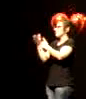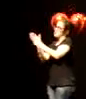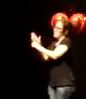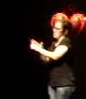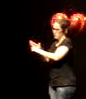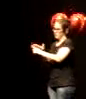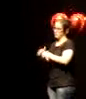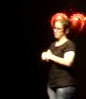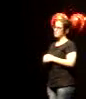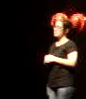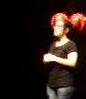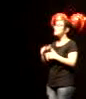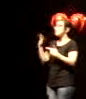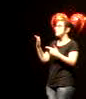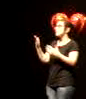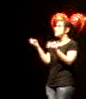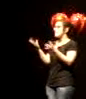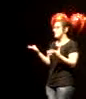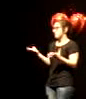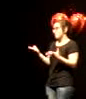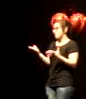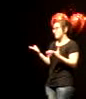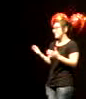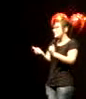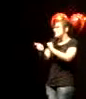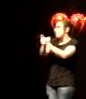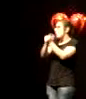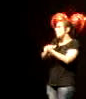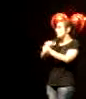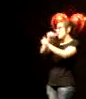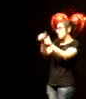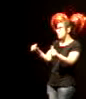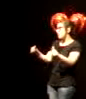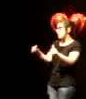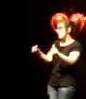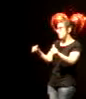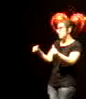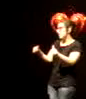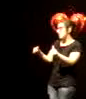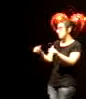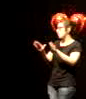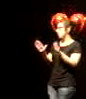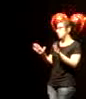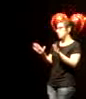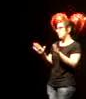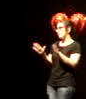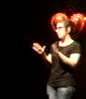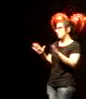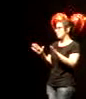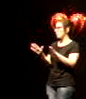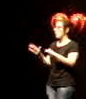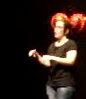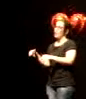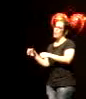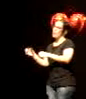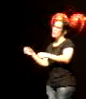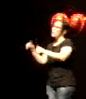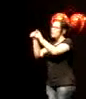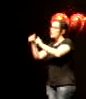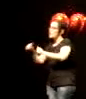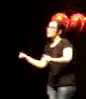etcétera. ¿Y qué pasa allí? Que estás copiando la forma, pero no has conseguido tu forma de crear tu